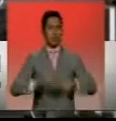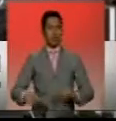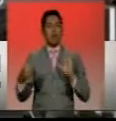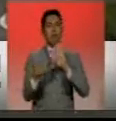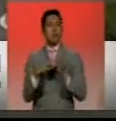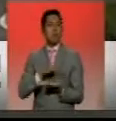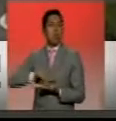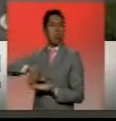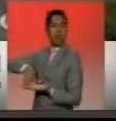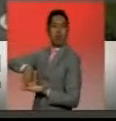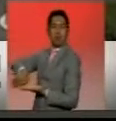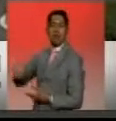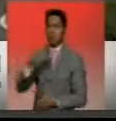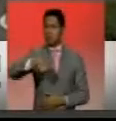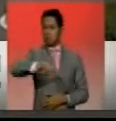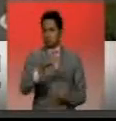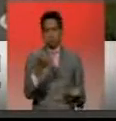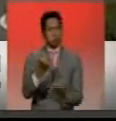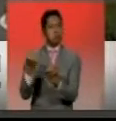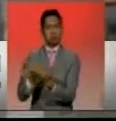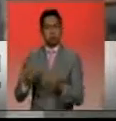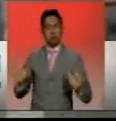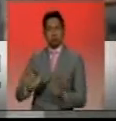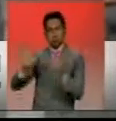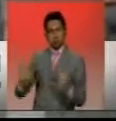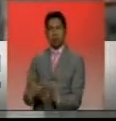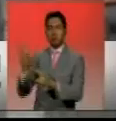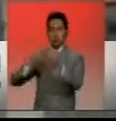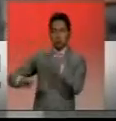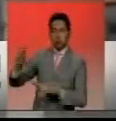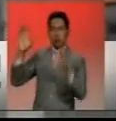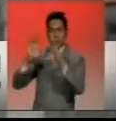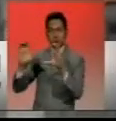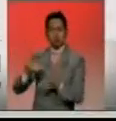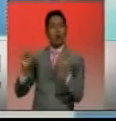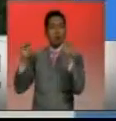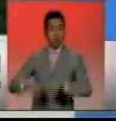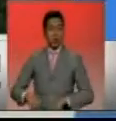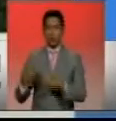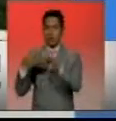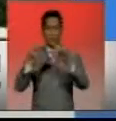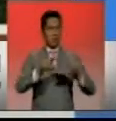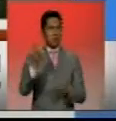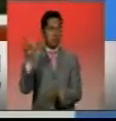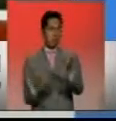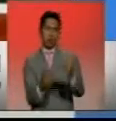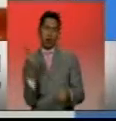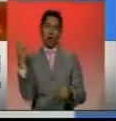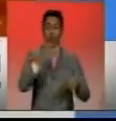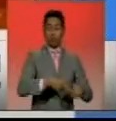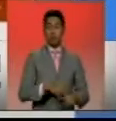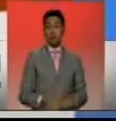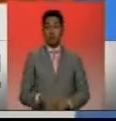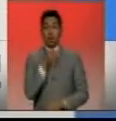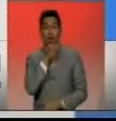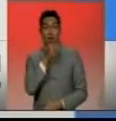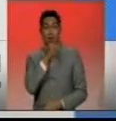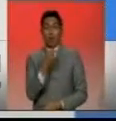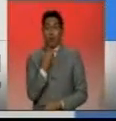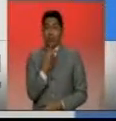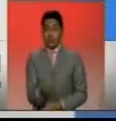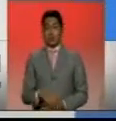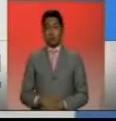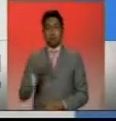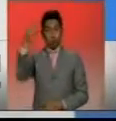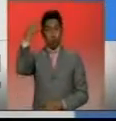fiscales que involucra a varias personalidades en un comunicado la presidencia informó que responderá ante cualquier solicitud